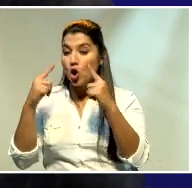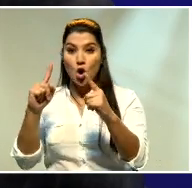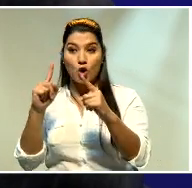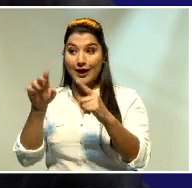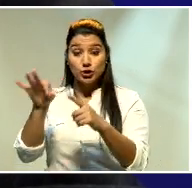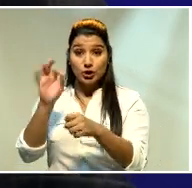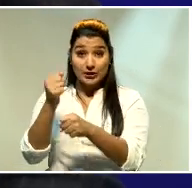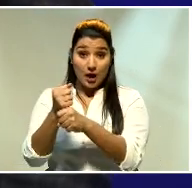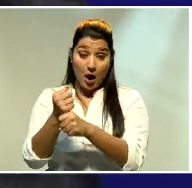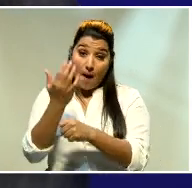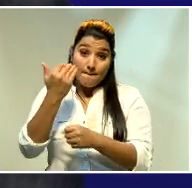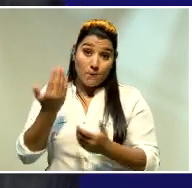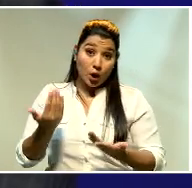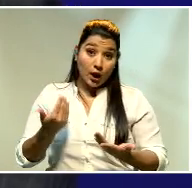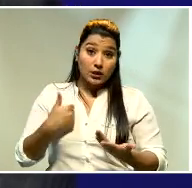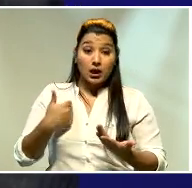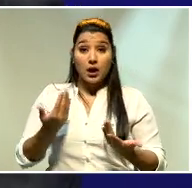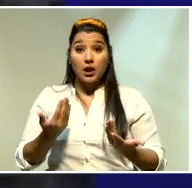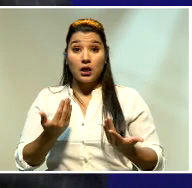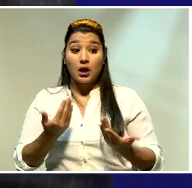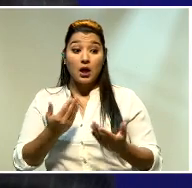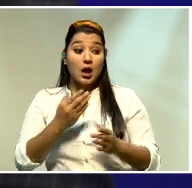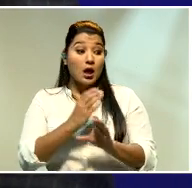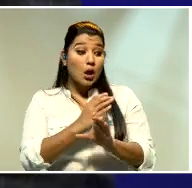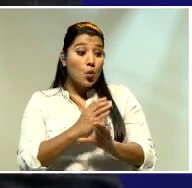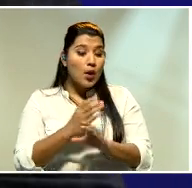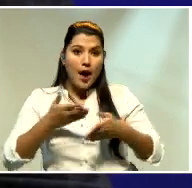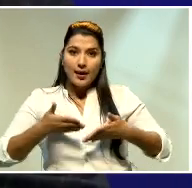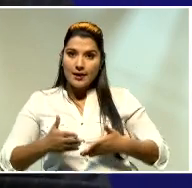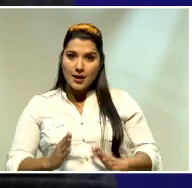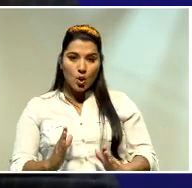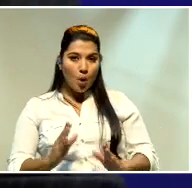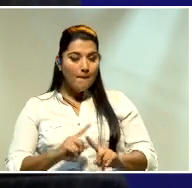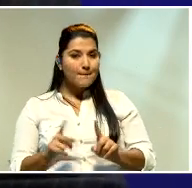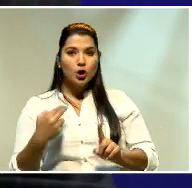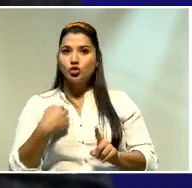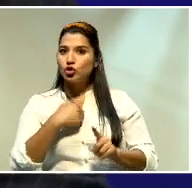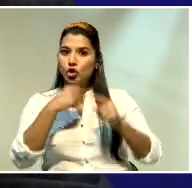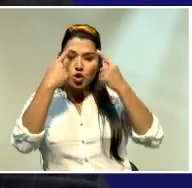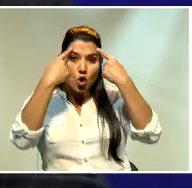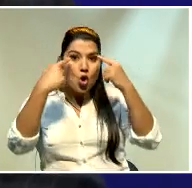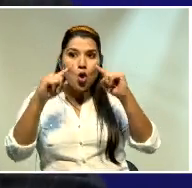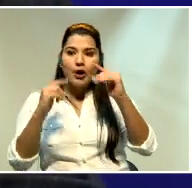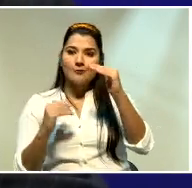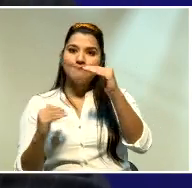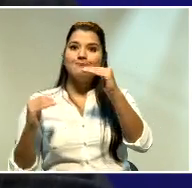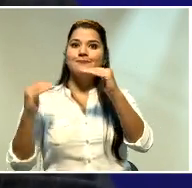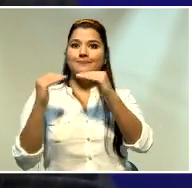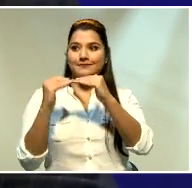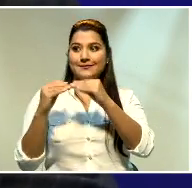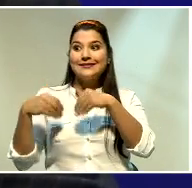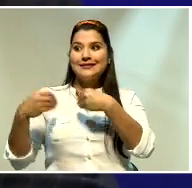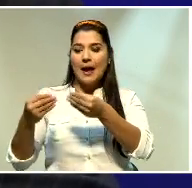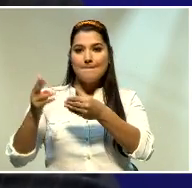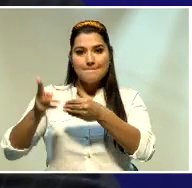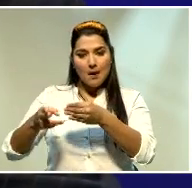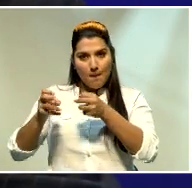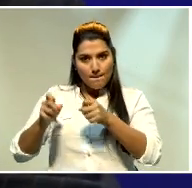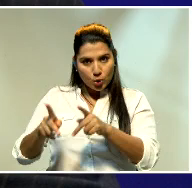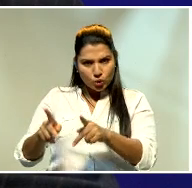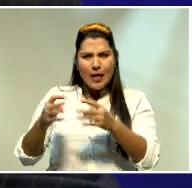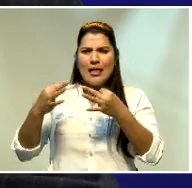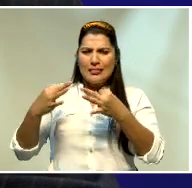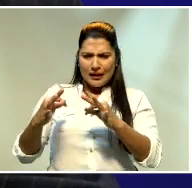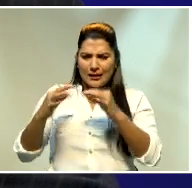mercado laboral porque tienen tareas nada más de cuidado, crianza, pero no estamos logrando esa brecha. Estamos trabajando en reducirla, con